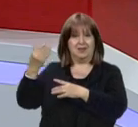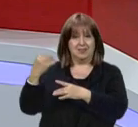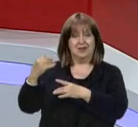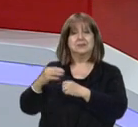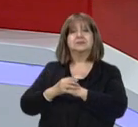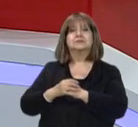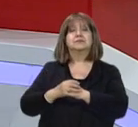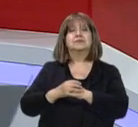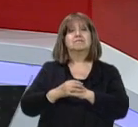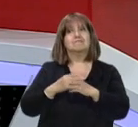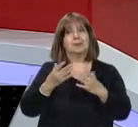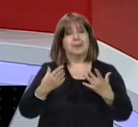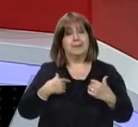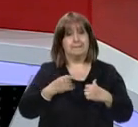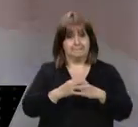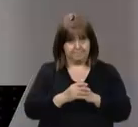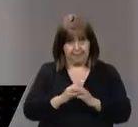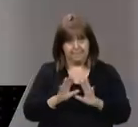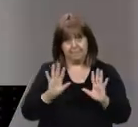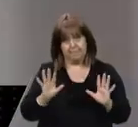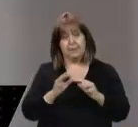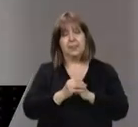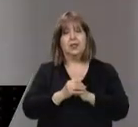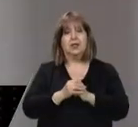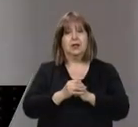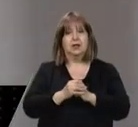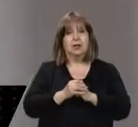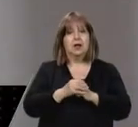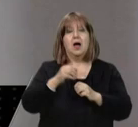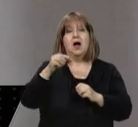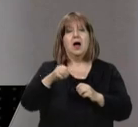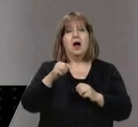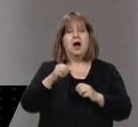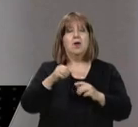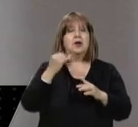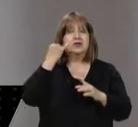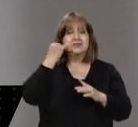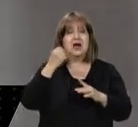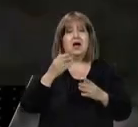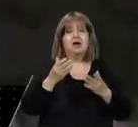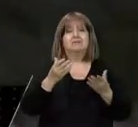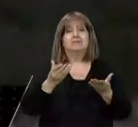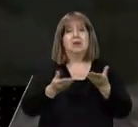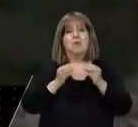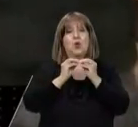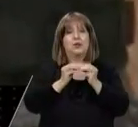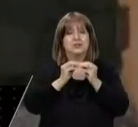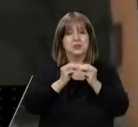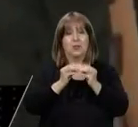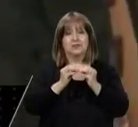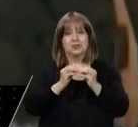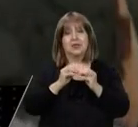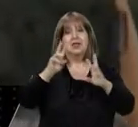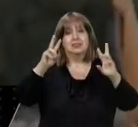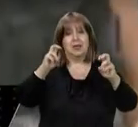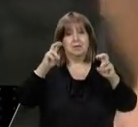A meter en el segundo juicio o mega juicio por la causa Próbolo, que ya lleva más de 150 audiencias y sin embargo